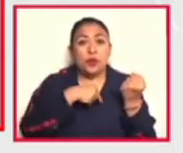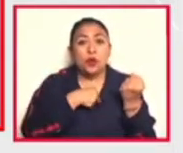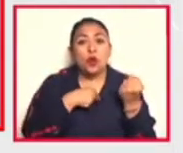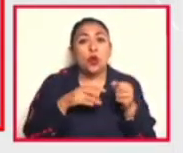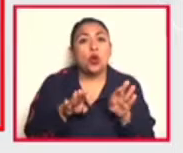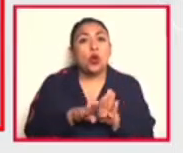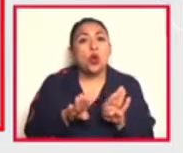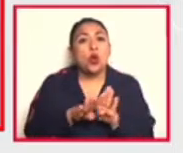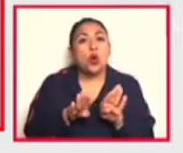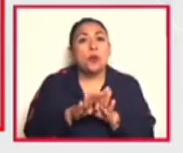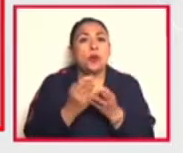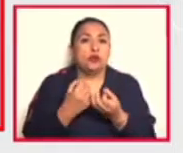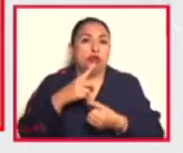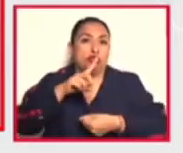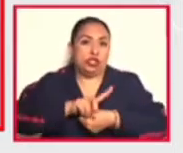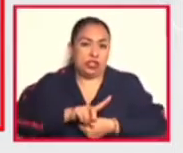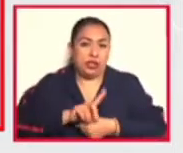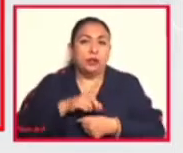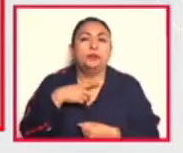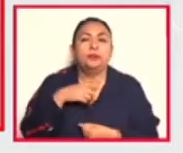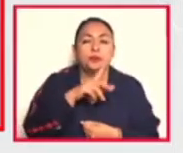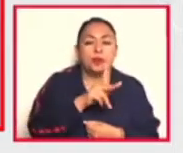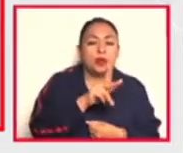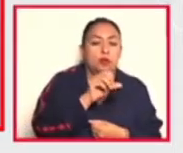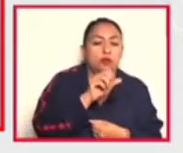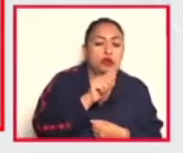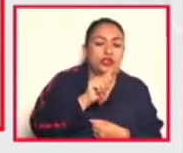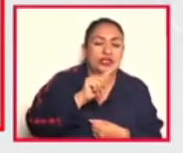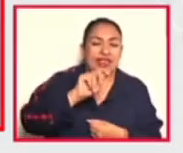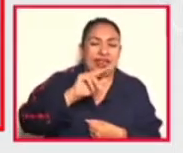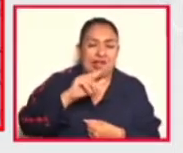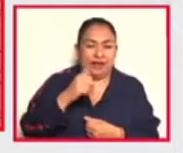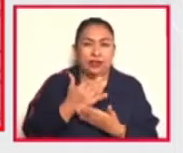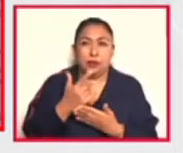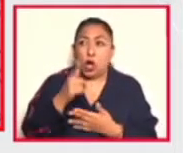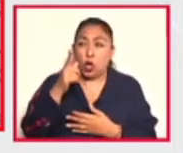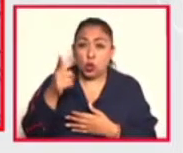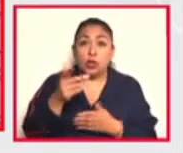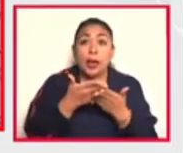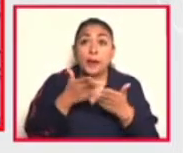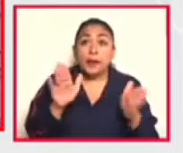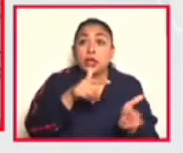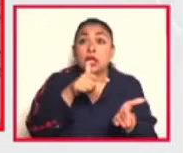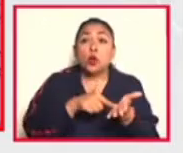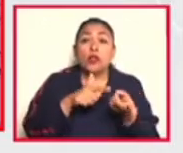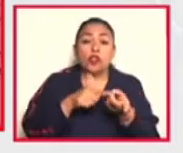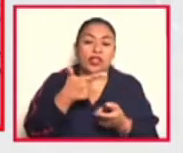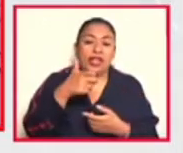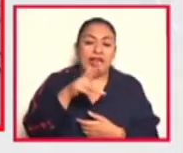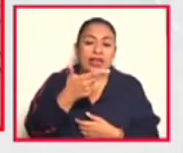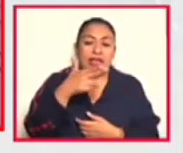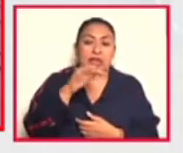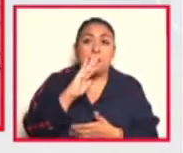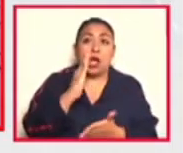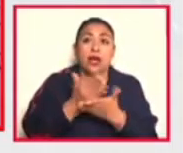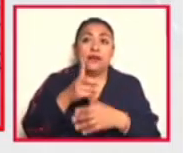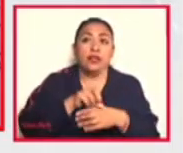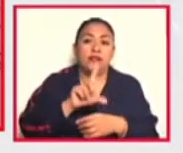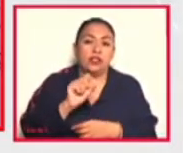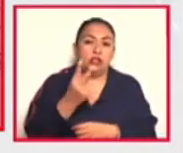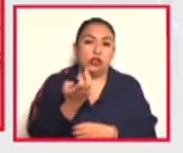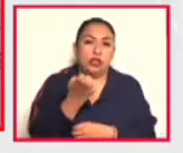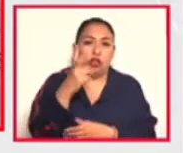como sociedad. Post Tenebras Esperolucem permanecerá abierta en la Galería Hilario Galguera hasta el 22 de enero de